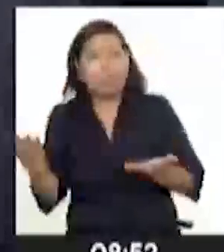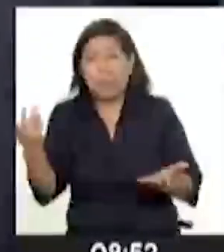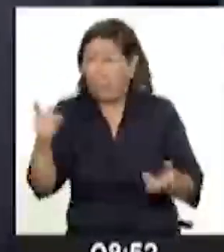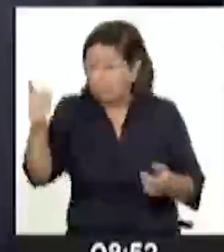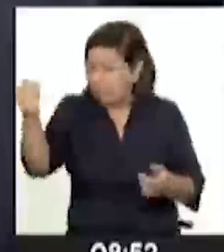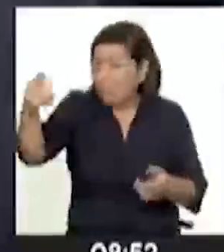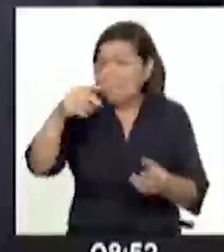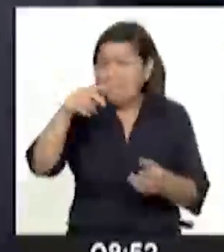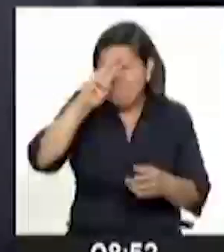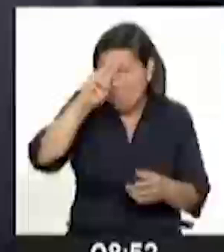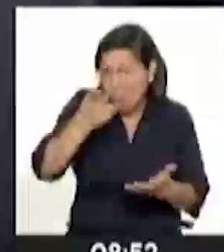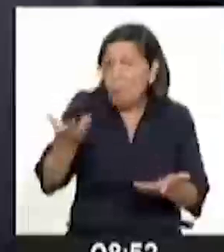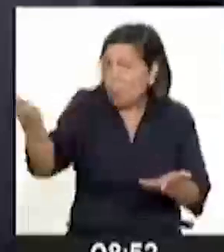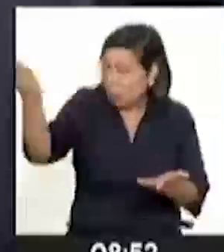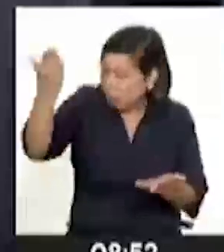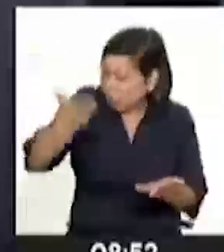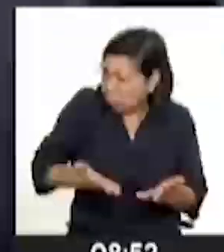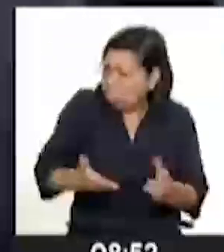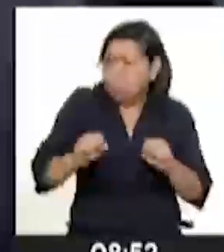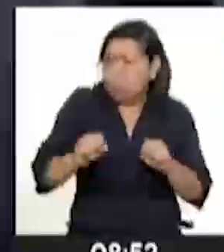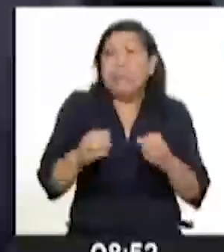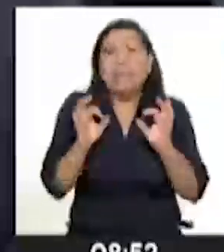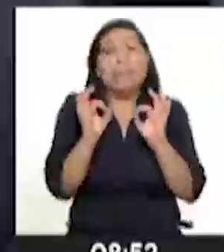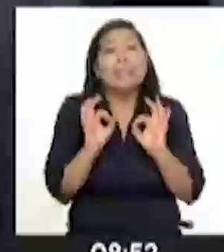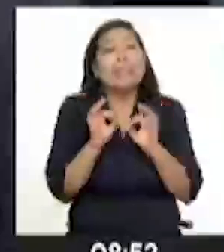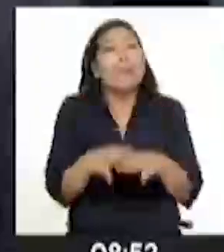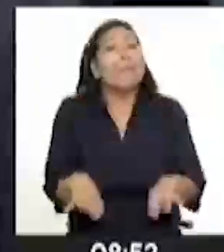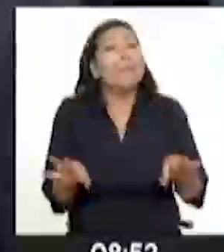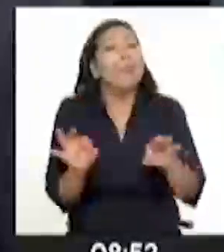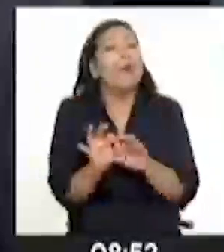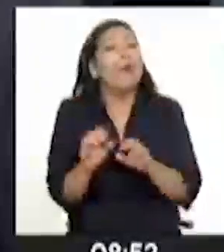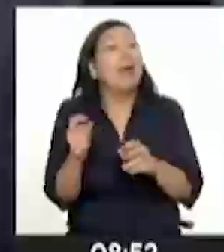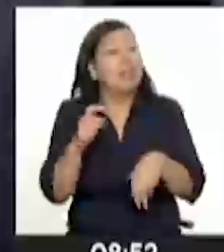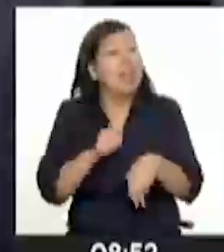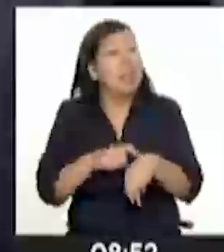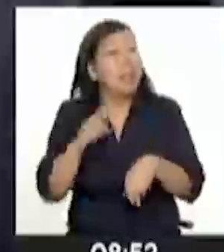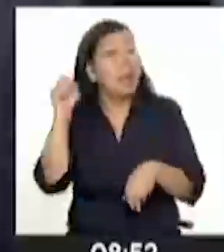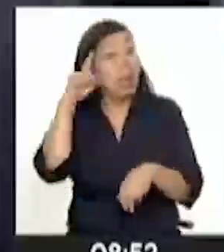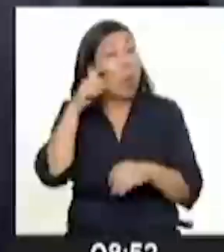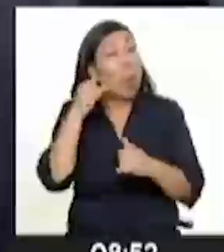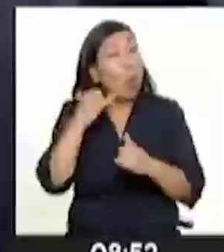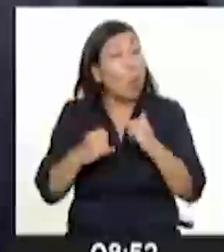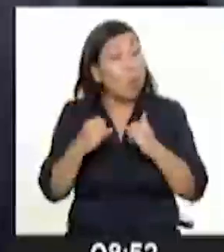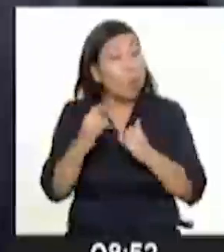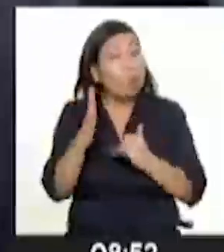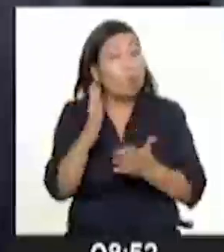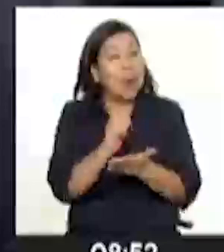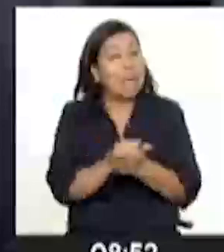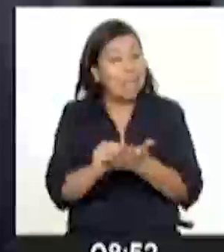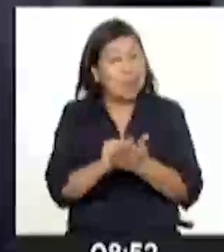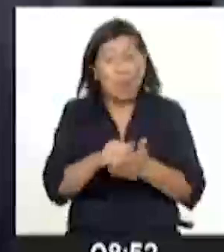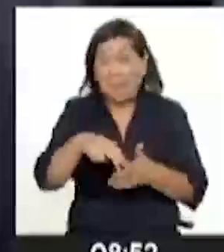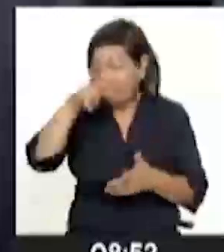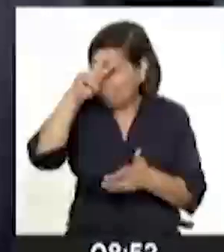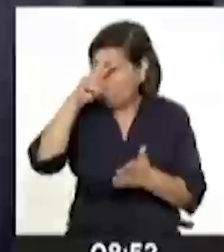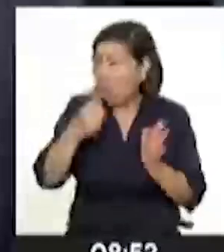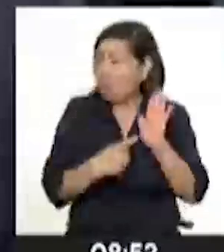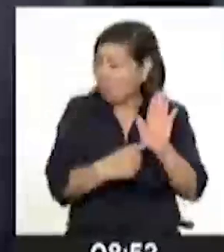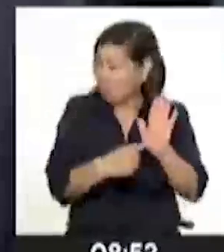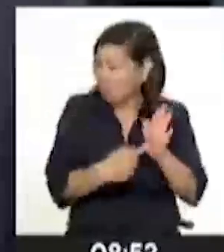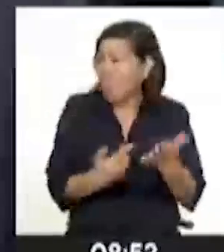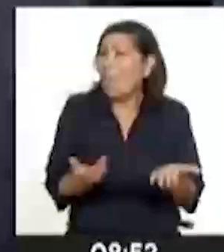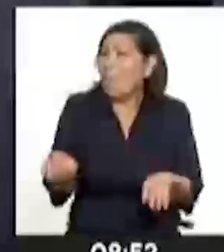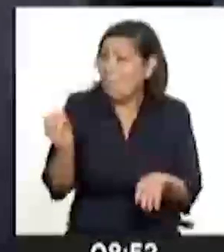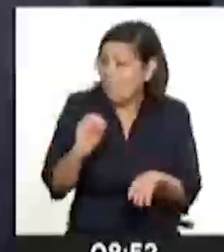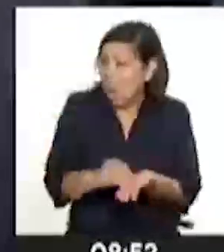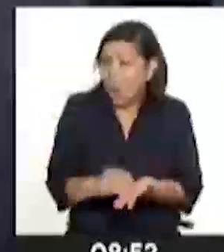articulación público-privado es relevante en estos momentos. Han sido periodos muy difíciles en estos últimos 5 meses, pero Perú ha demostrado ser una vez